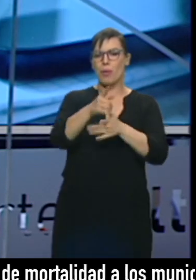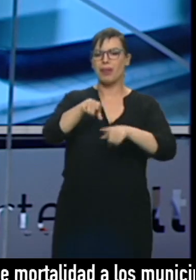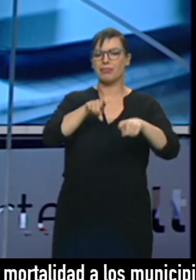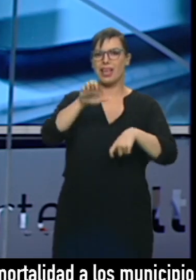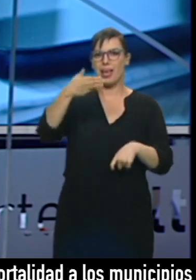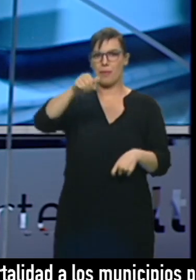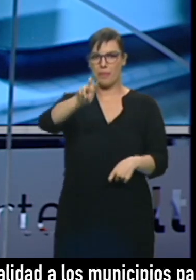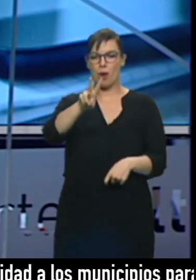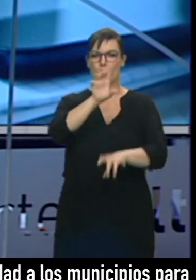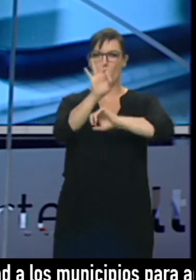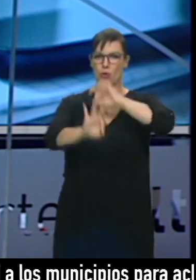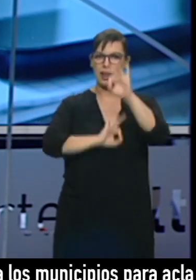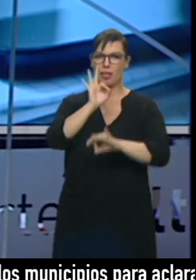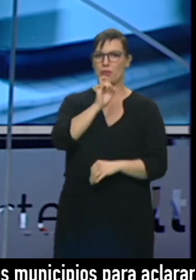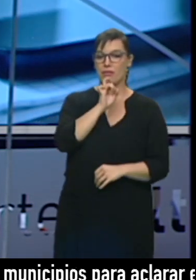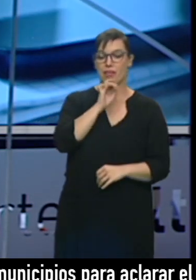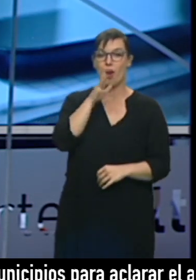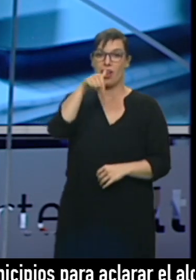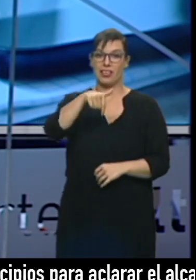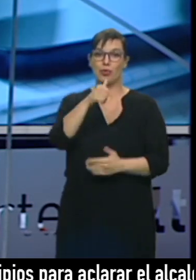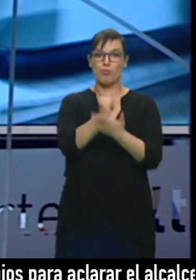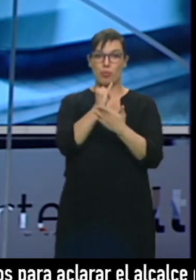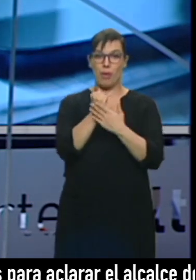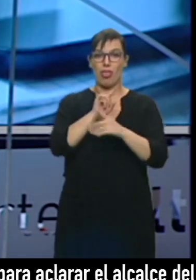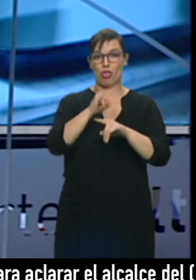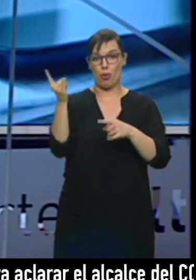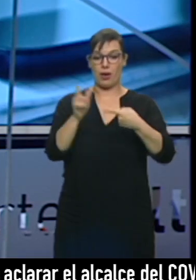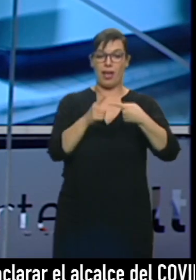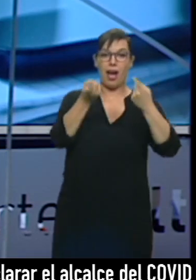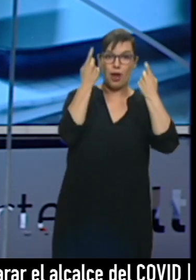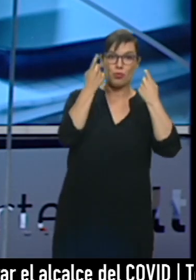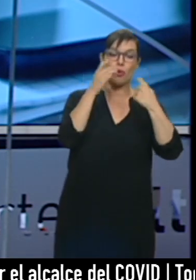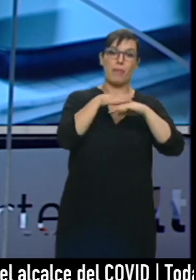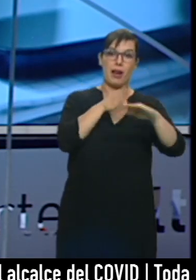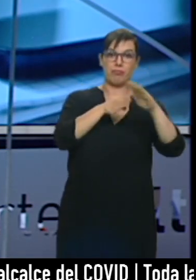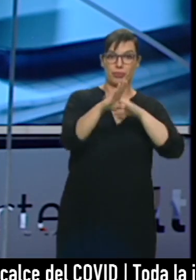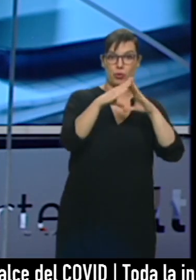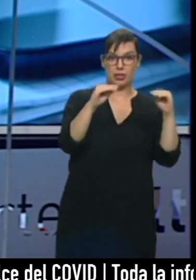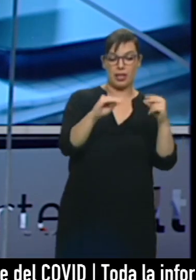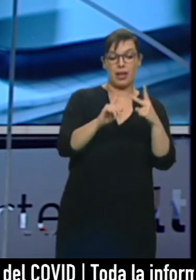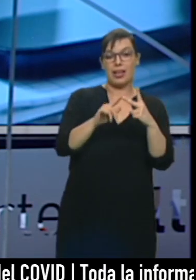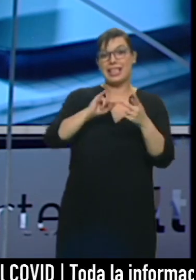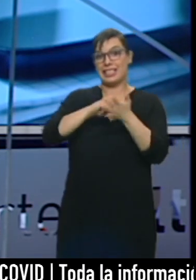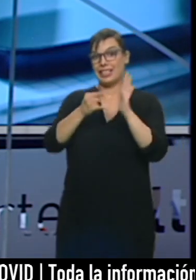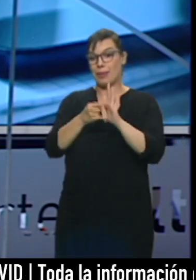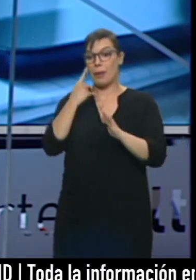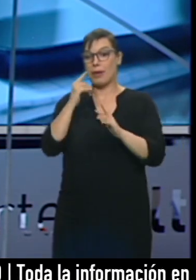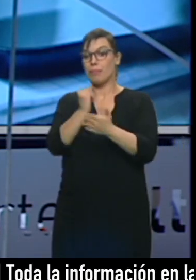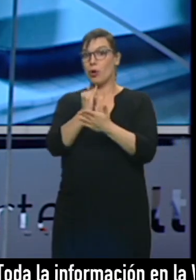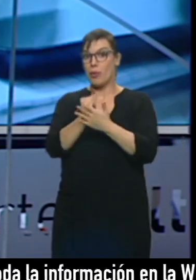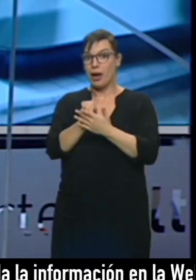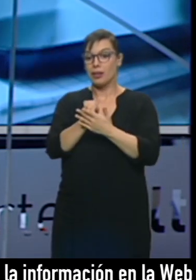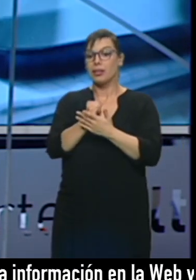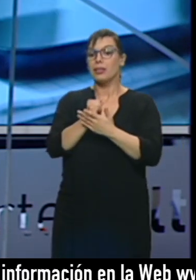compleja. En cierto modo, la EBAU es un doble examen. Los alumnos se juegan el acceso a la universidad y el sistema que no haya contagios en este